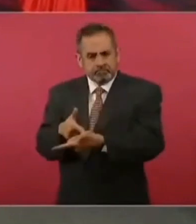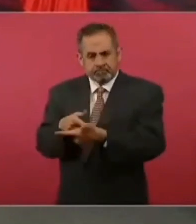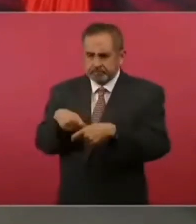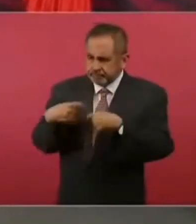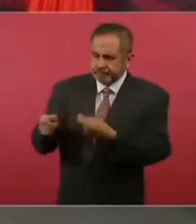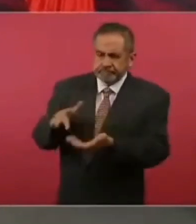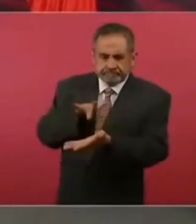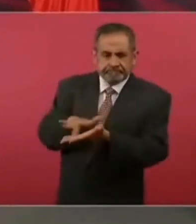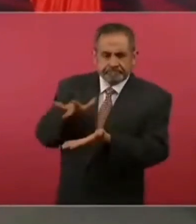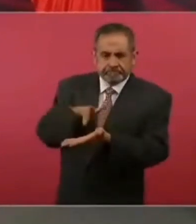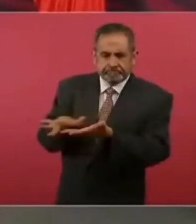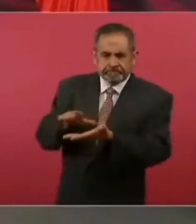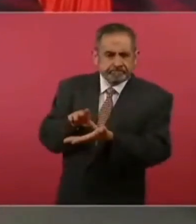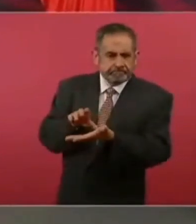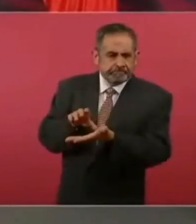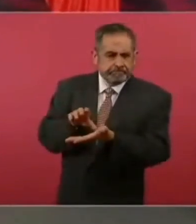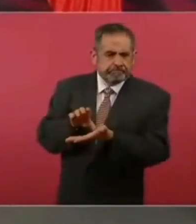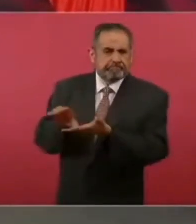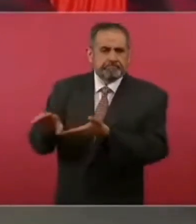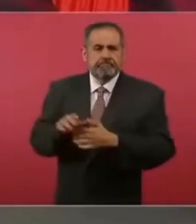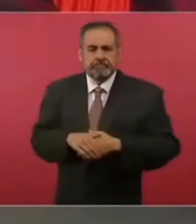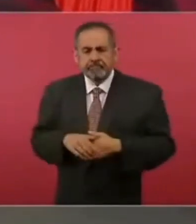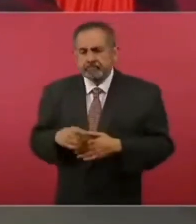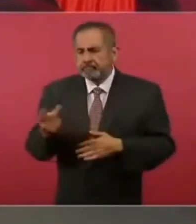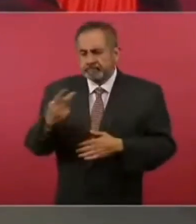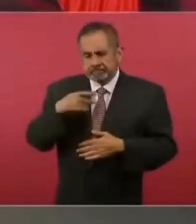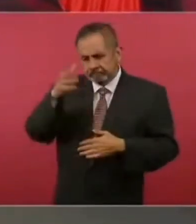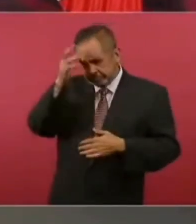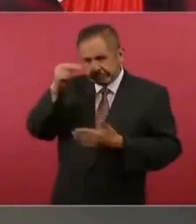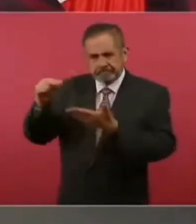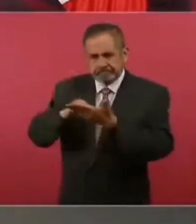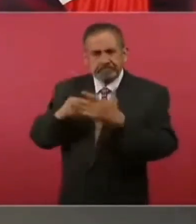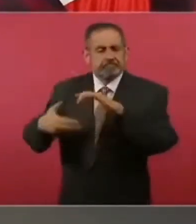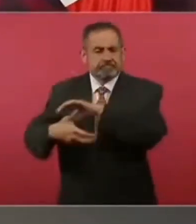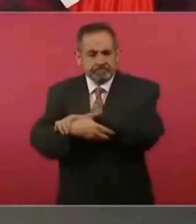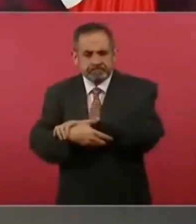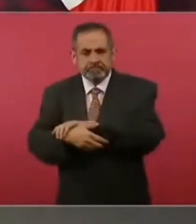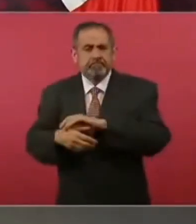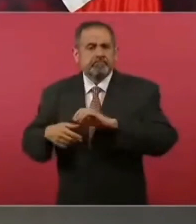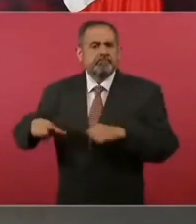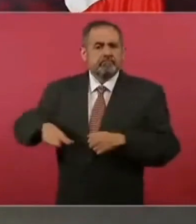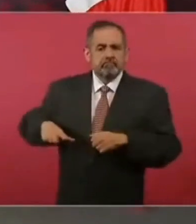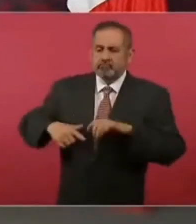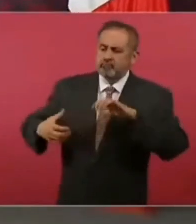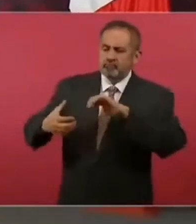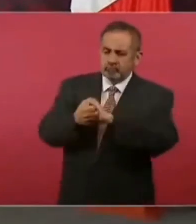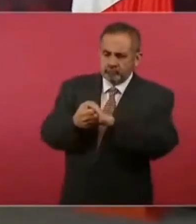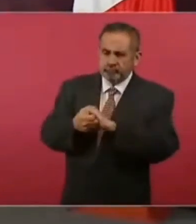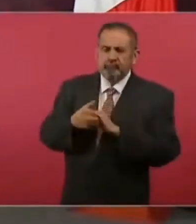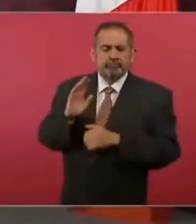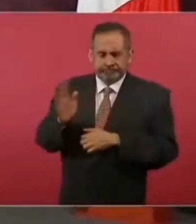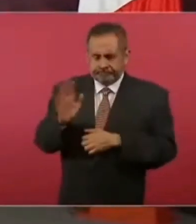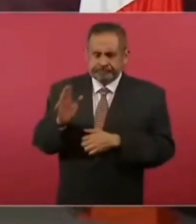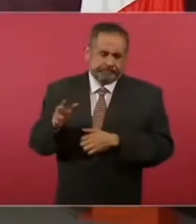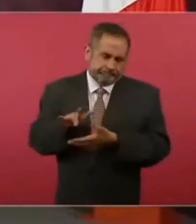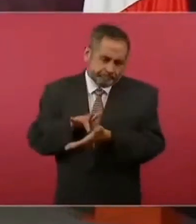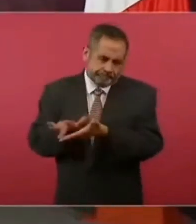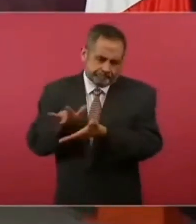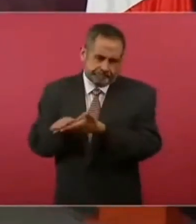el apoyo y son acuerdos, ¿no?, que se tienen con los gobiernos.